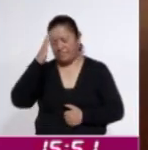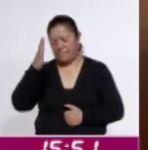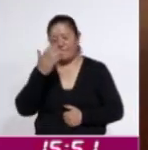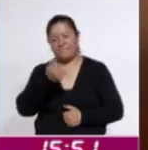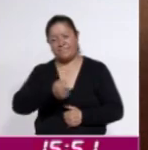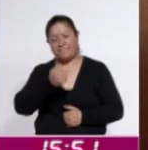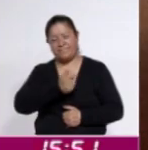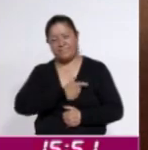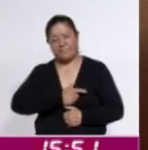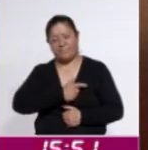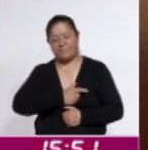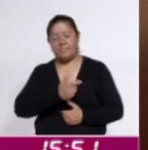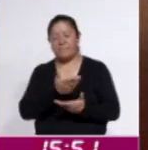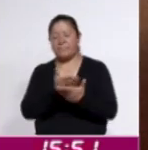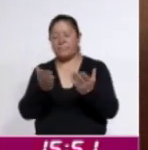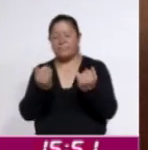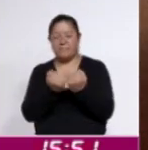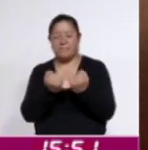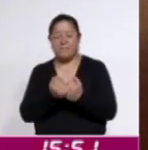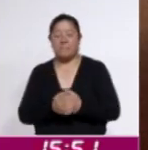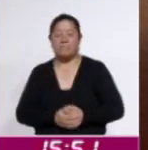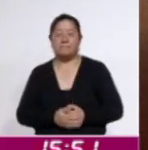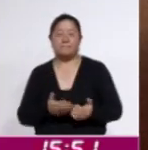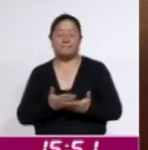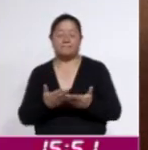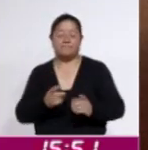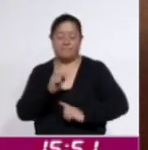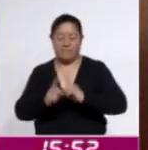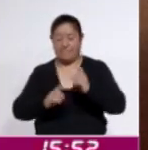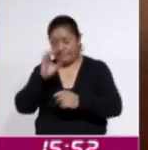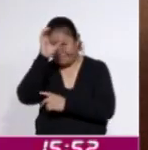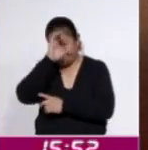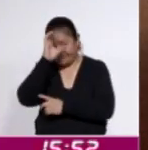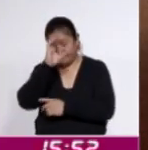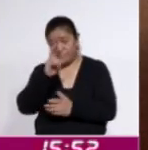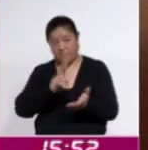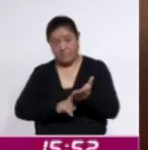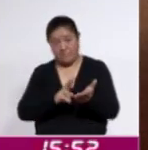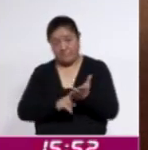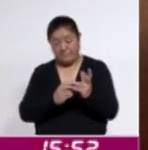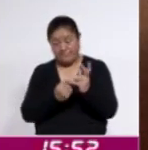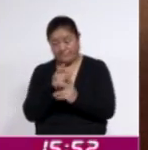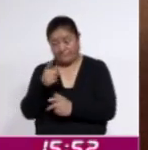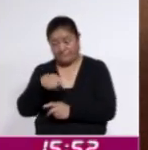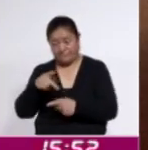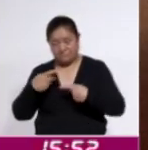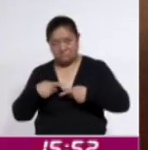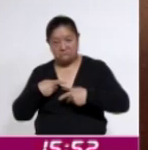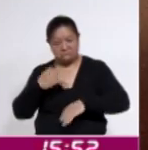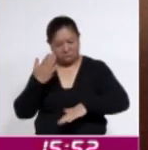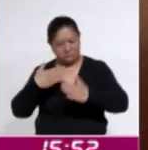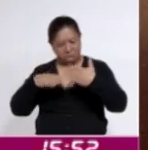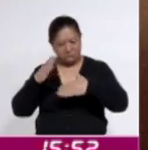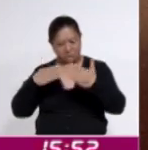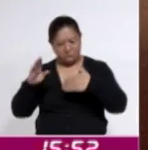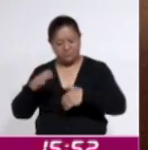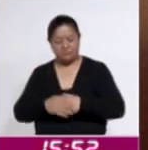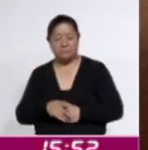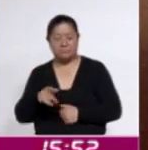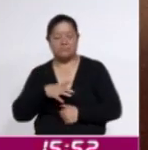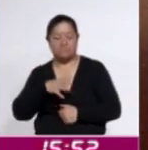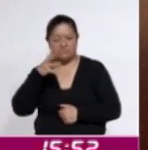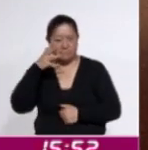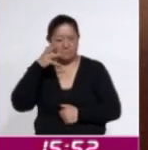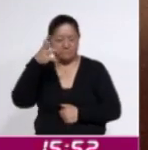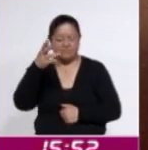con gusto y también al auditorio. Vamos a hablar del deporte ciencia porque hay nuevos valores que están despuntando y sobre todo se vuelven los futuros